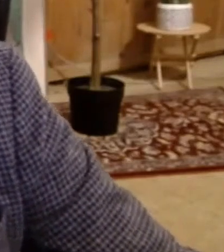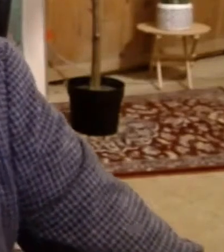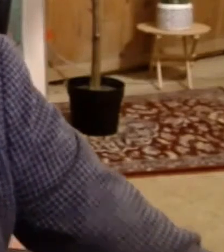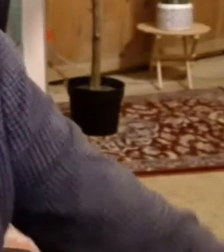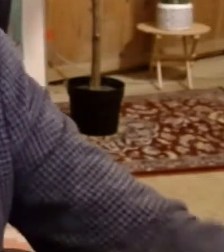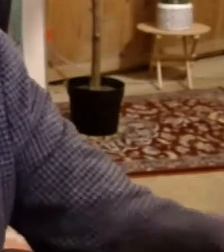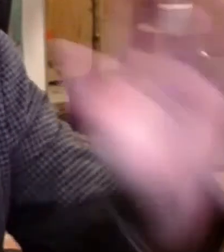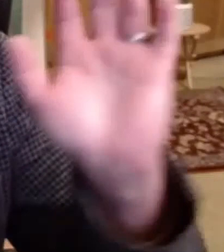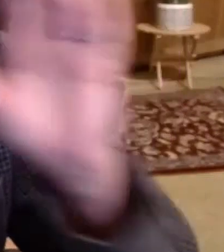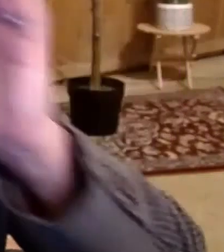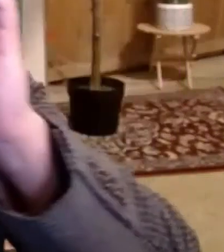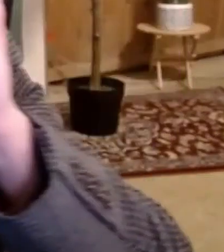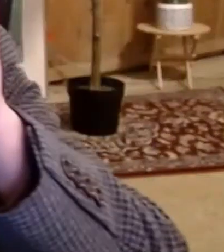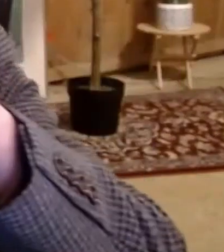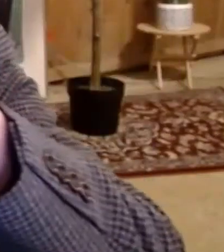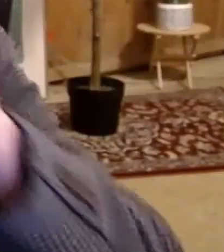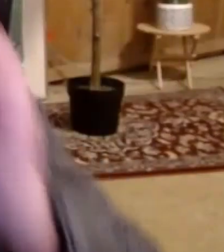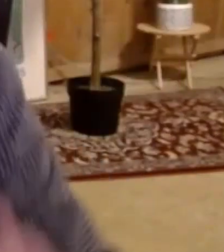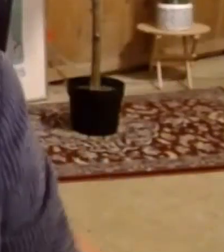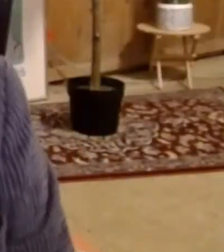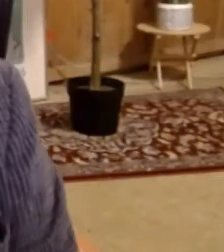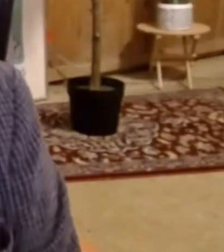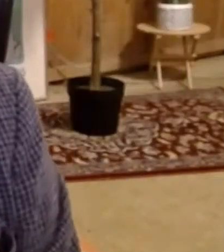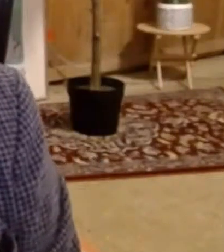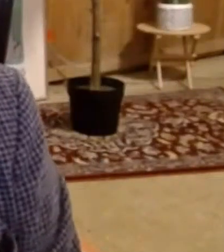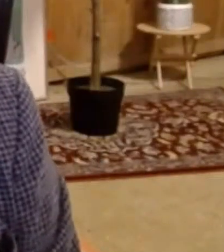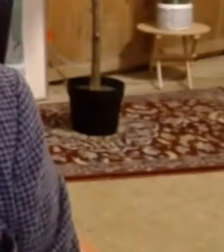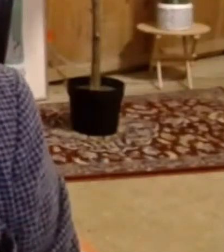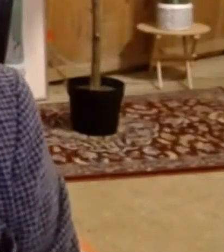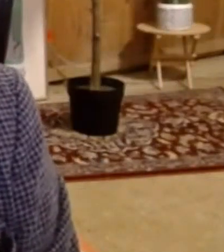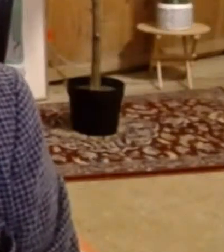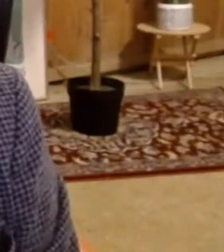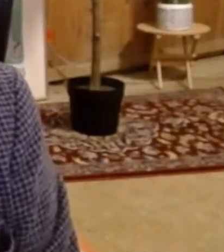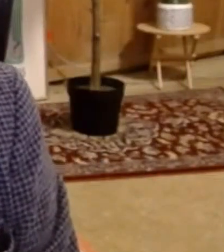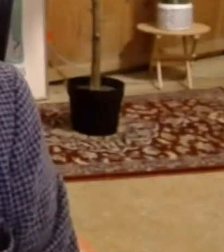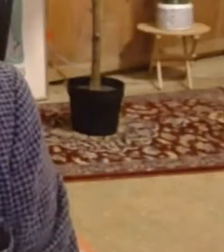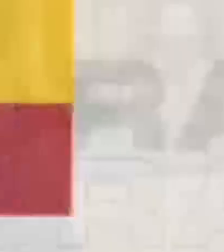se hace desde España y después, bueno, pues ya la difunde.